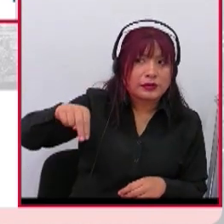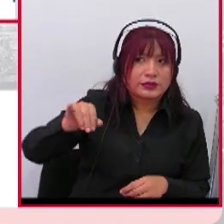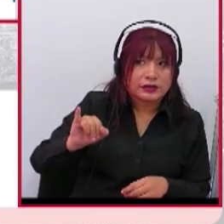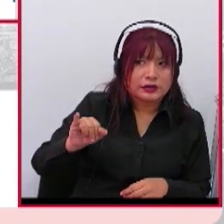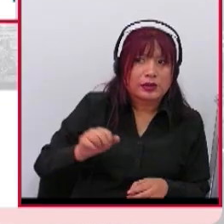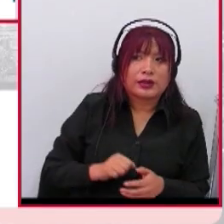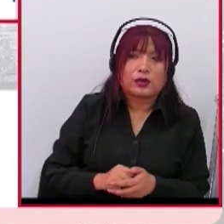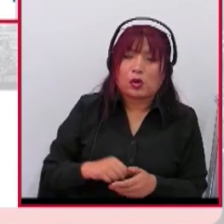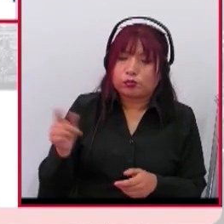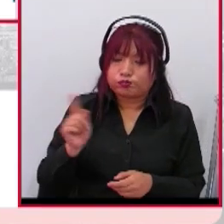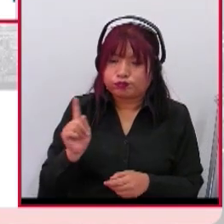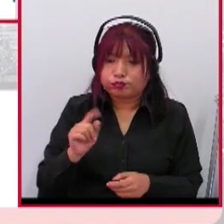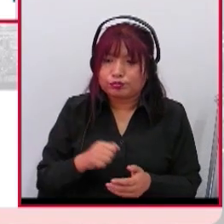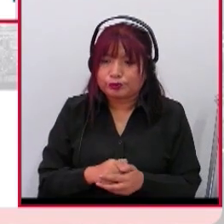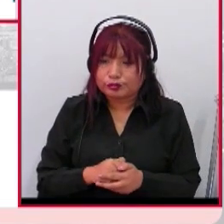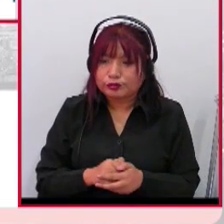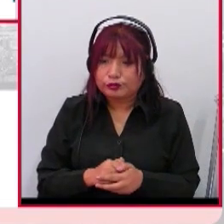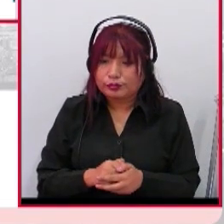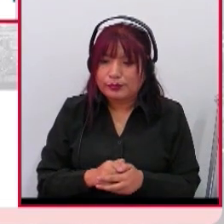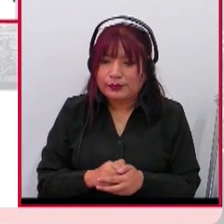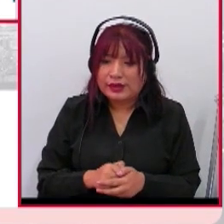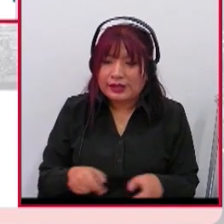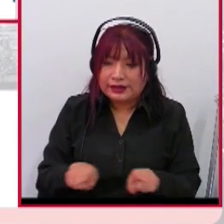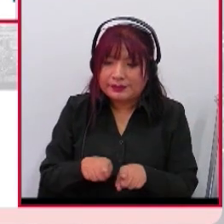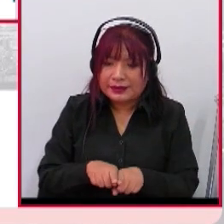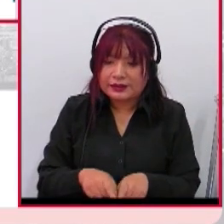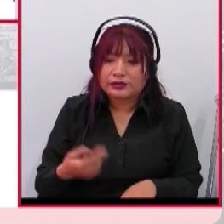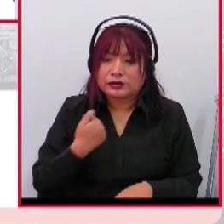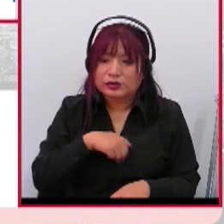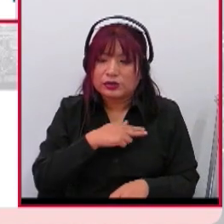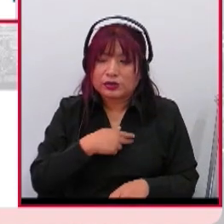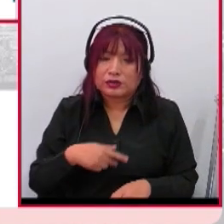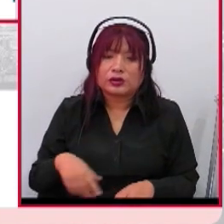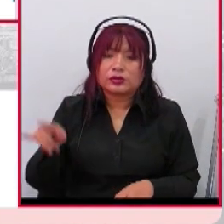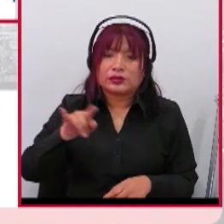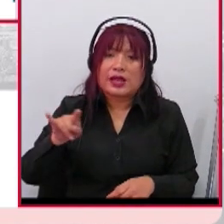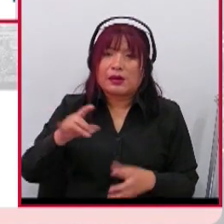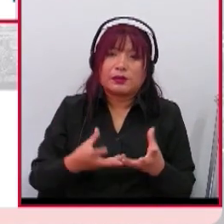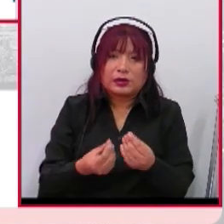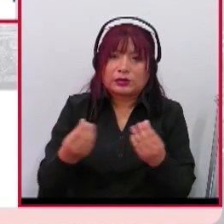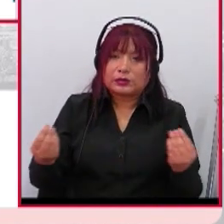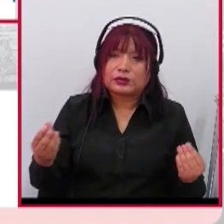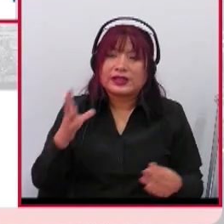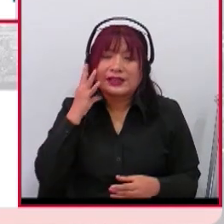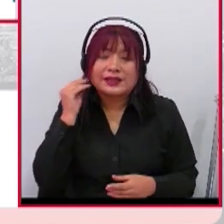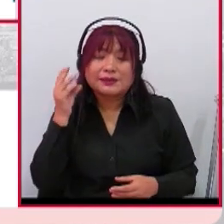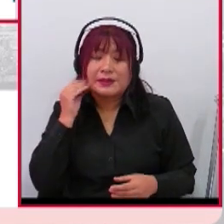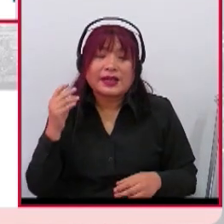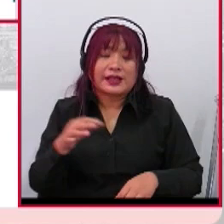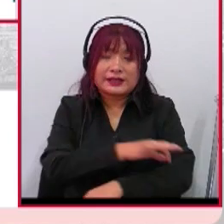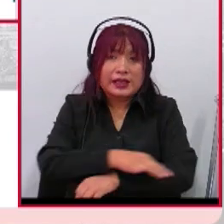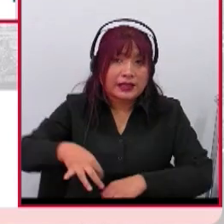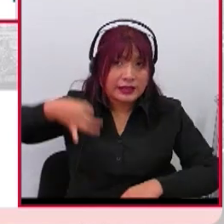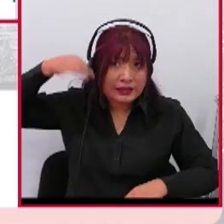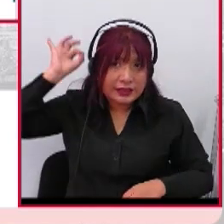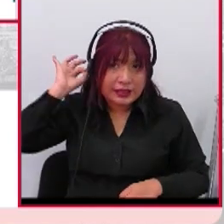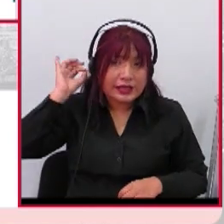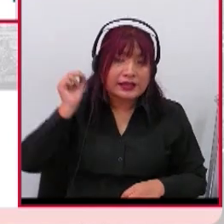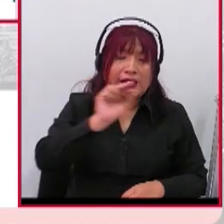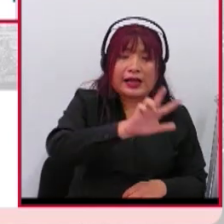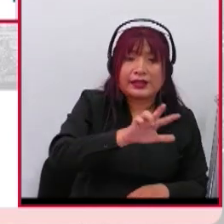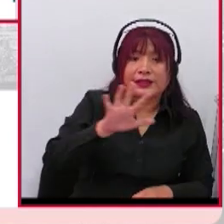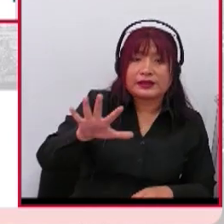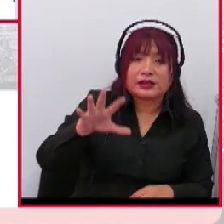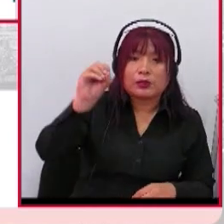la puesta en marcha, ¿no? Muchos de nuestros operadores, ingenieros que venían con experiencia, porque el 35% venía con